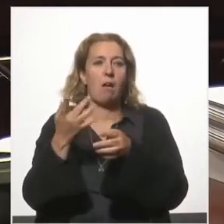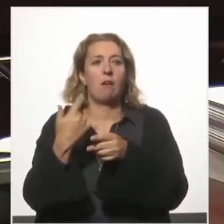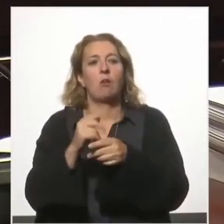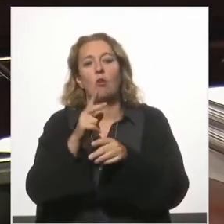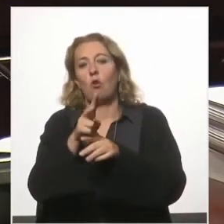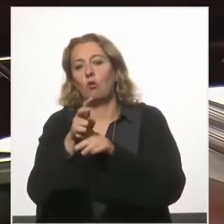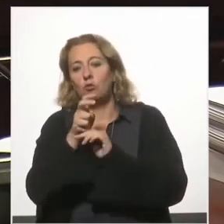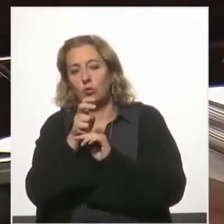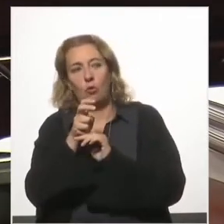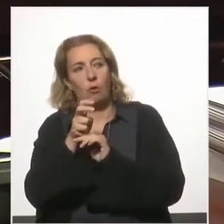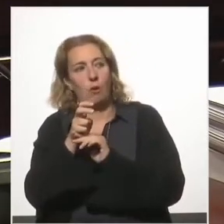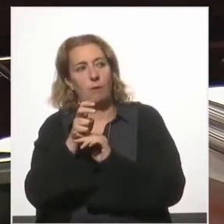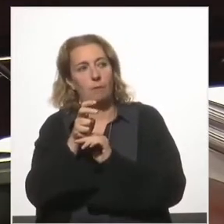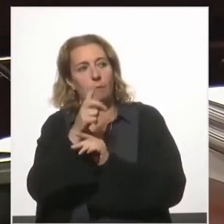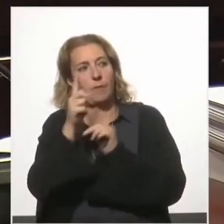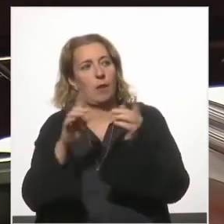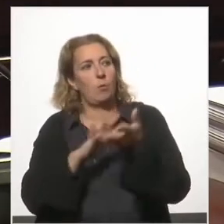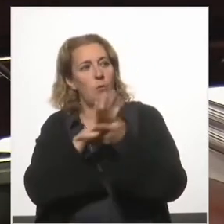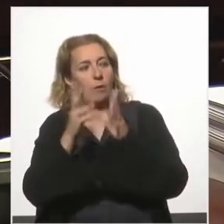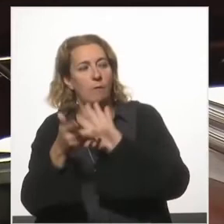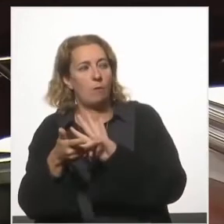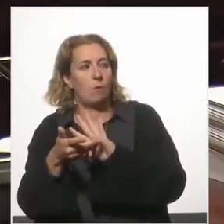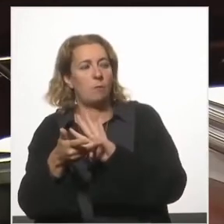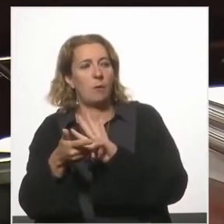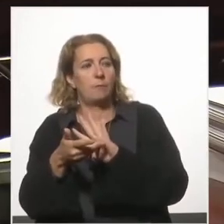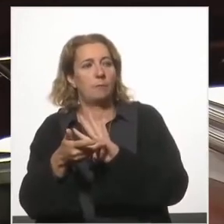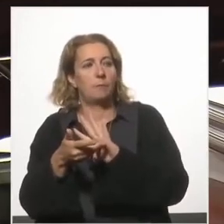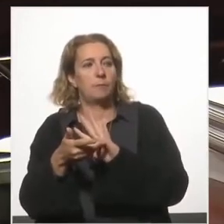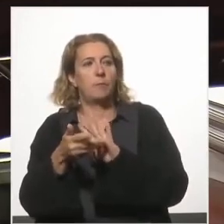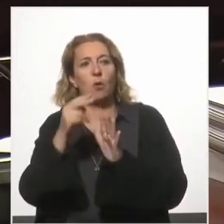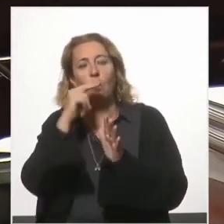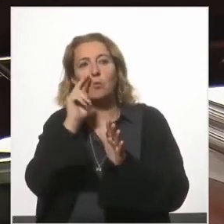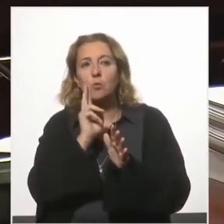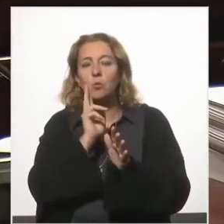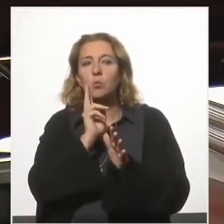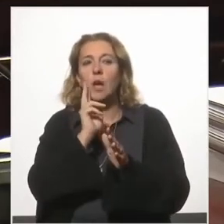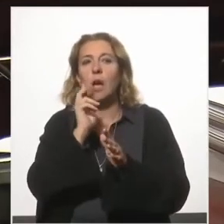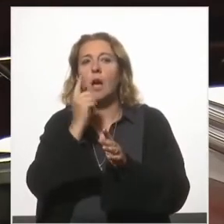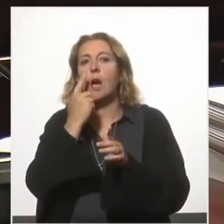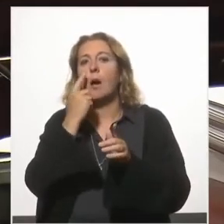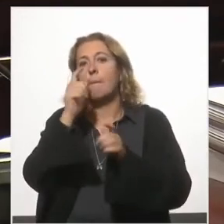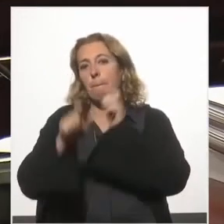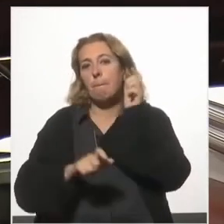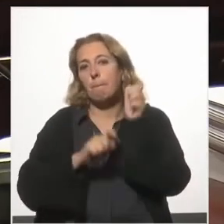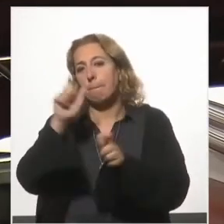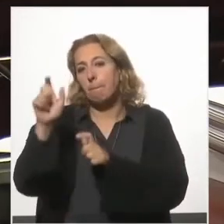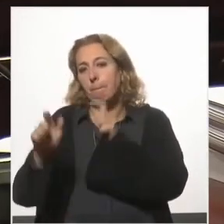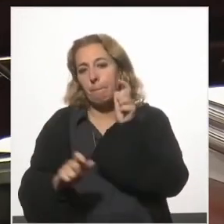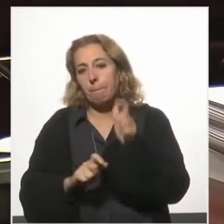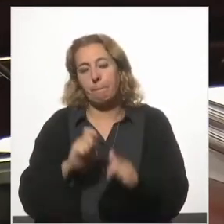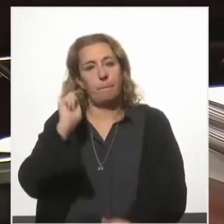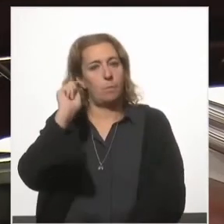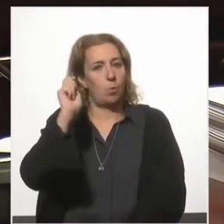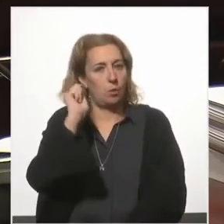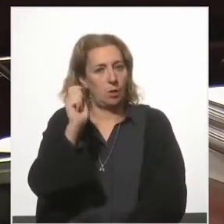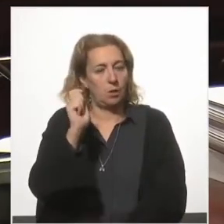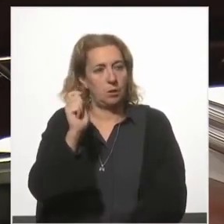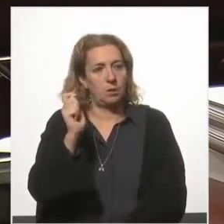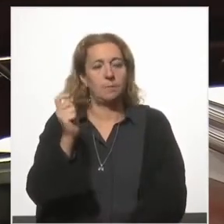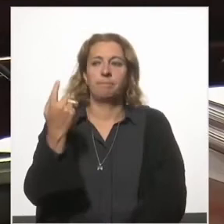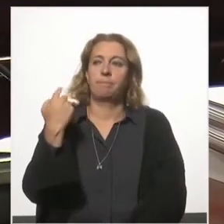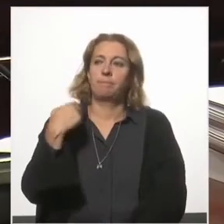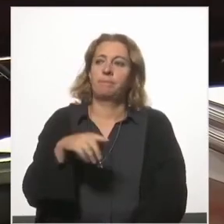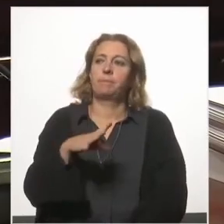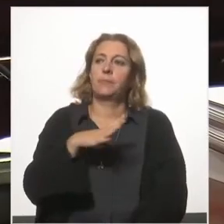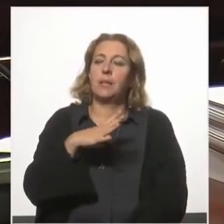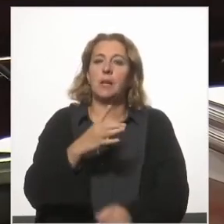controla de alguna forma la conducta de los hombres públicos, tenga los